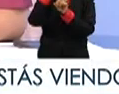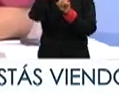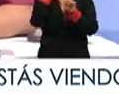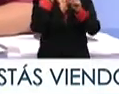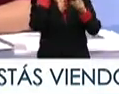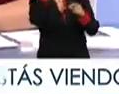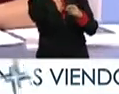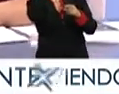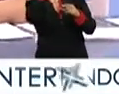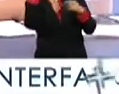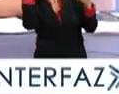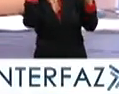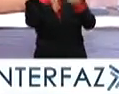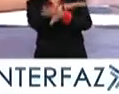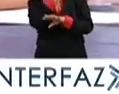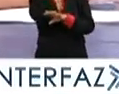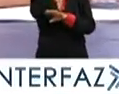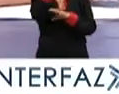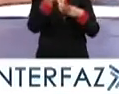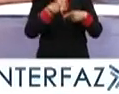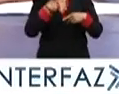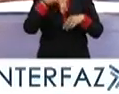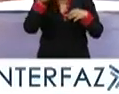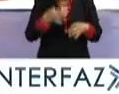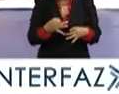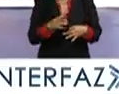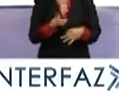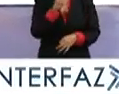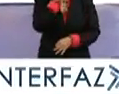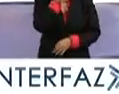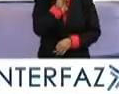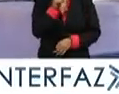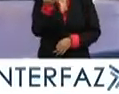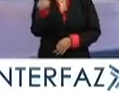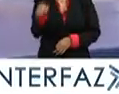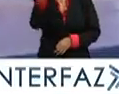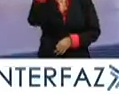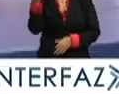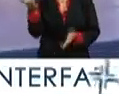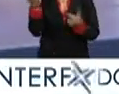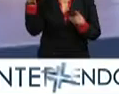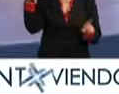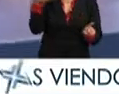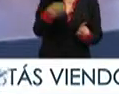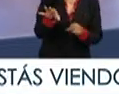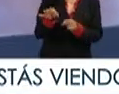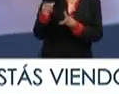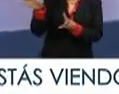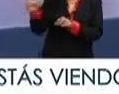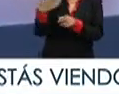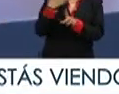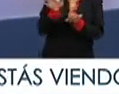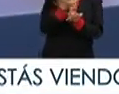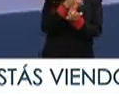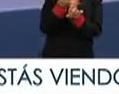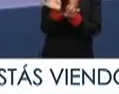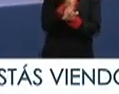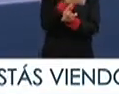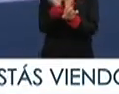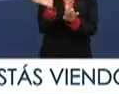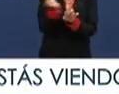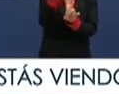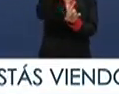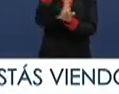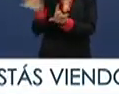percepciones en la gente que no son reales, para llevarlo a objetivos personales, y